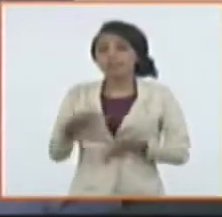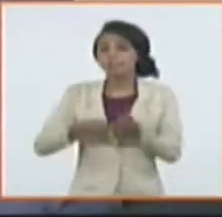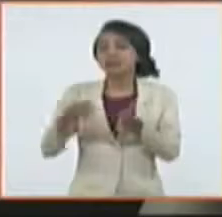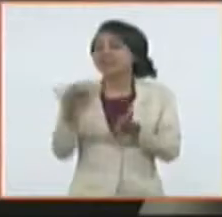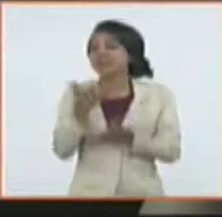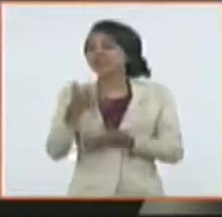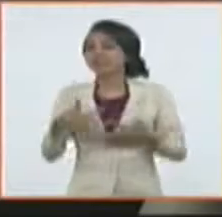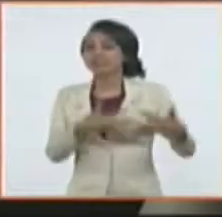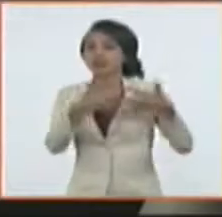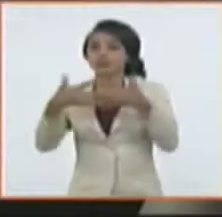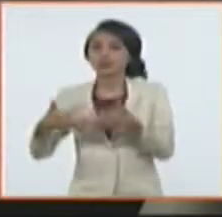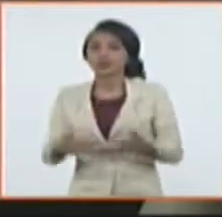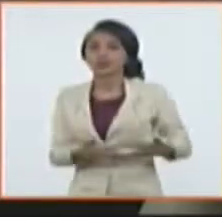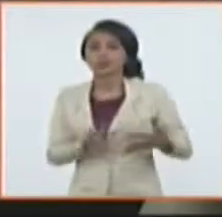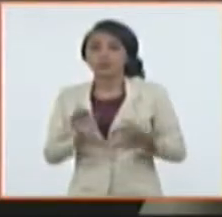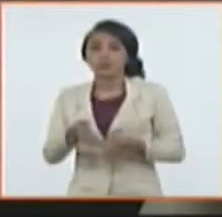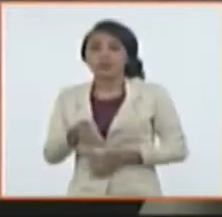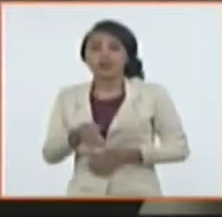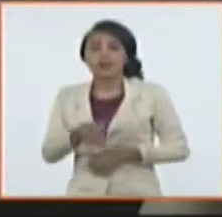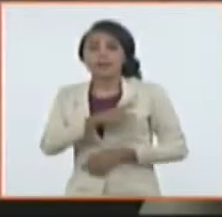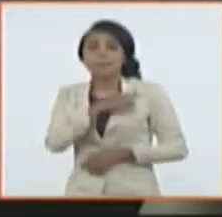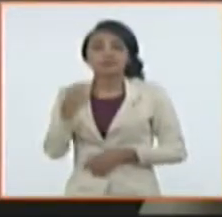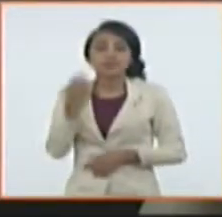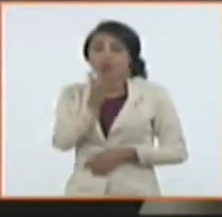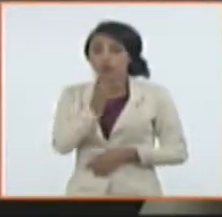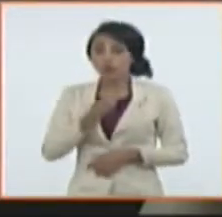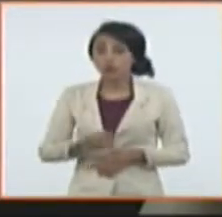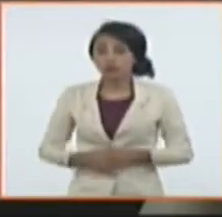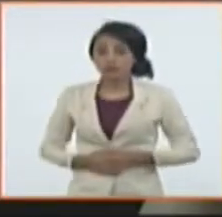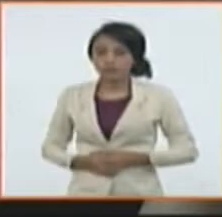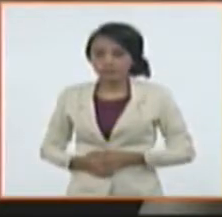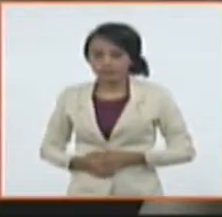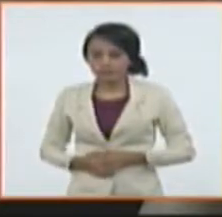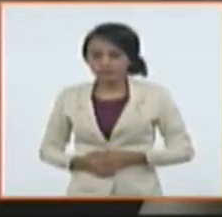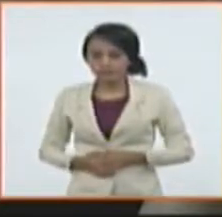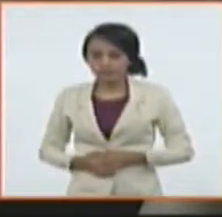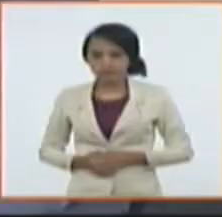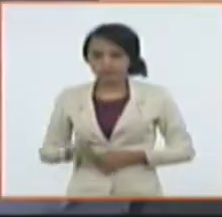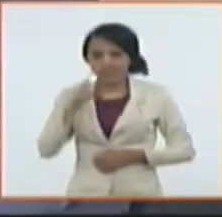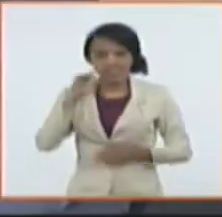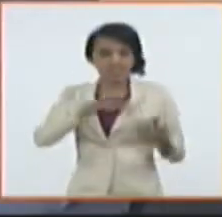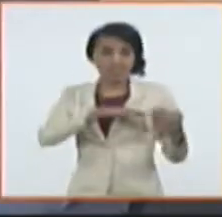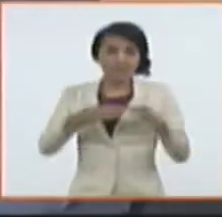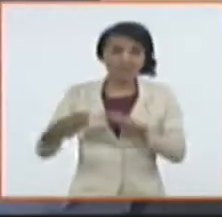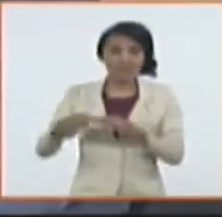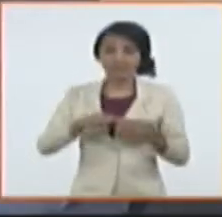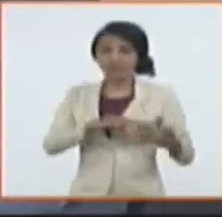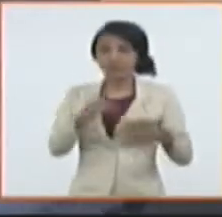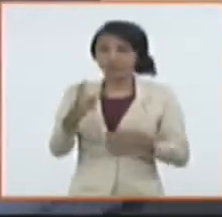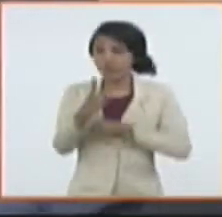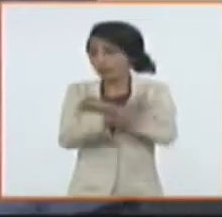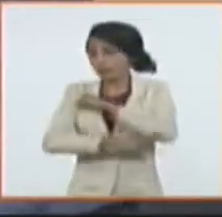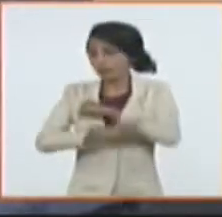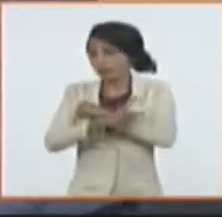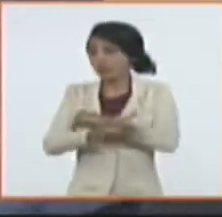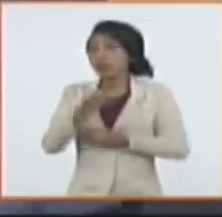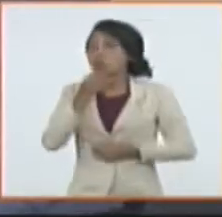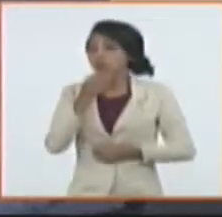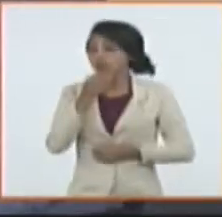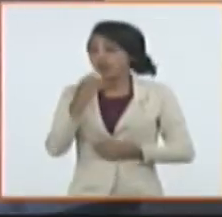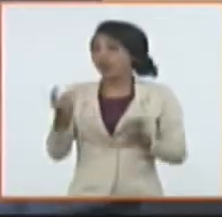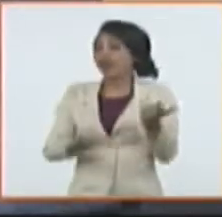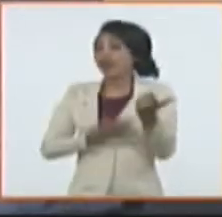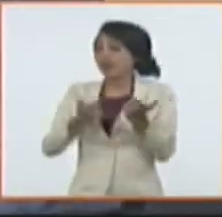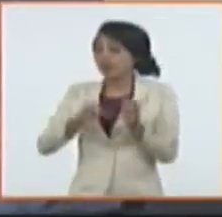jóvenes que se habían movilizado. No fue difícil estar entre el debate entre dos potencias a borde de una guerra nuclear cuando la crisis de